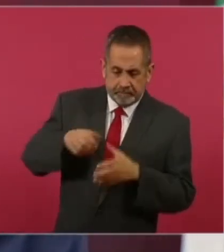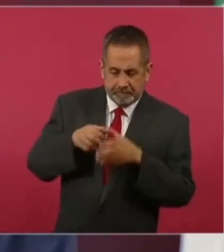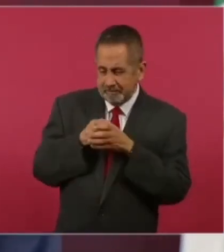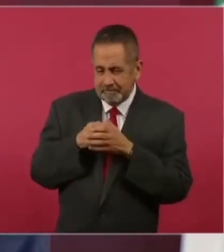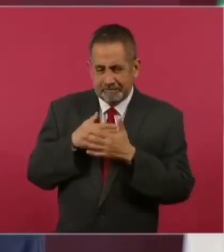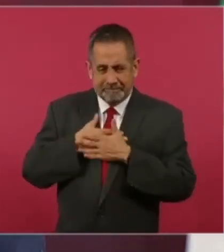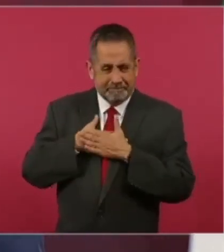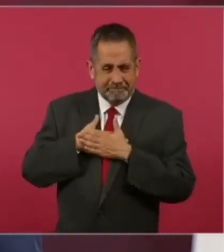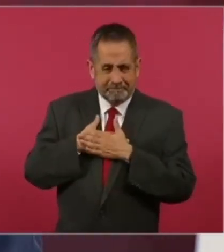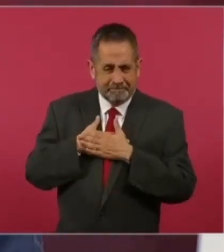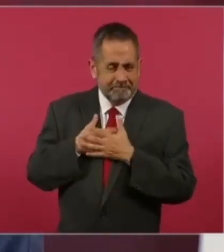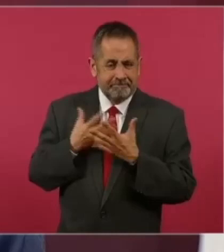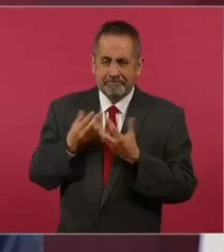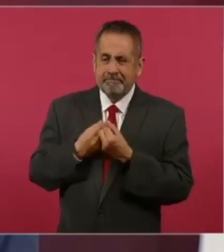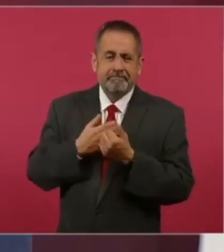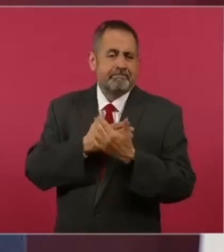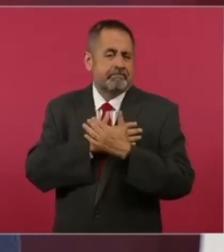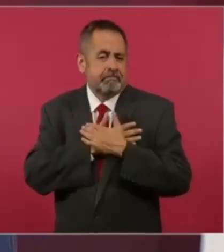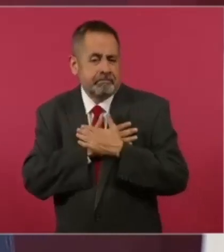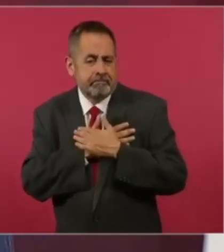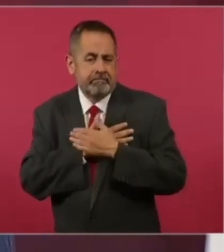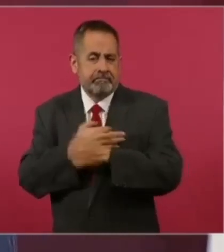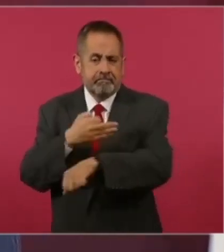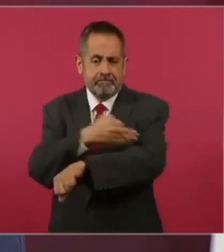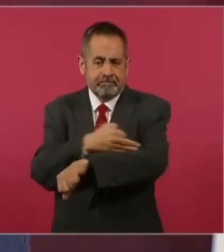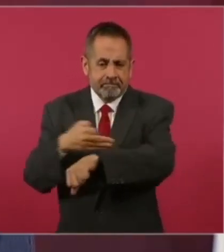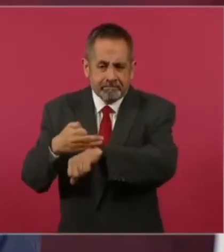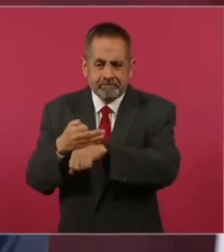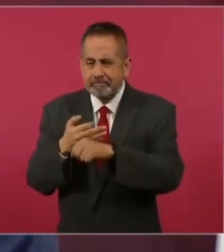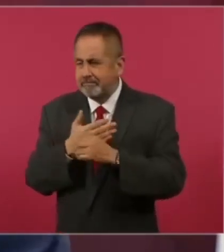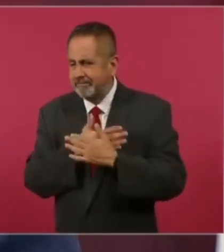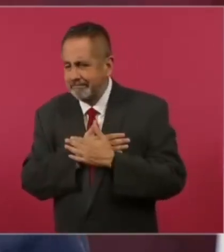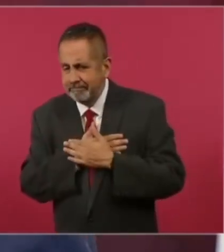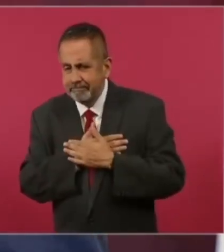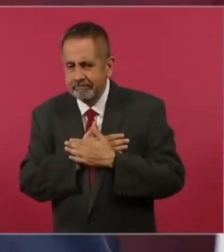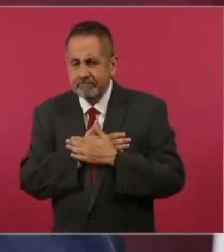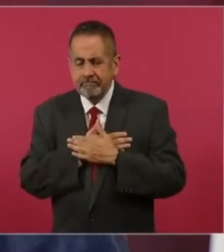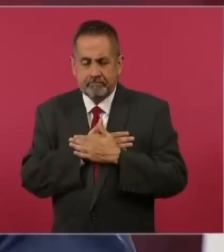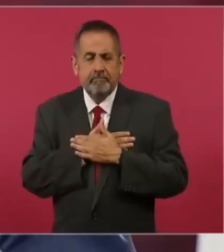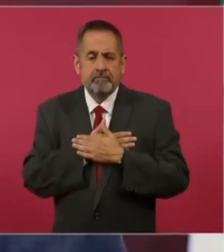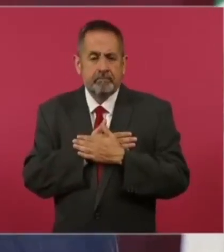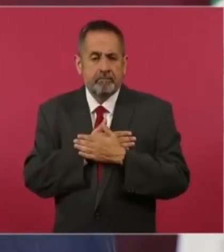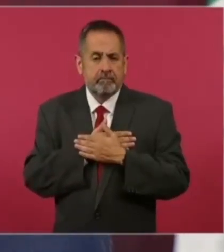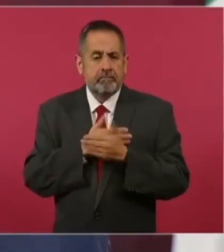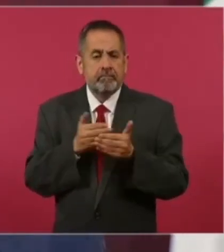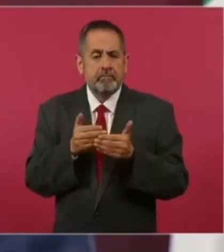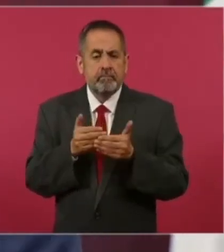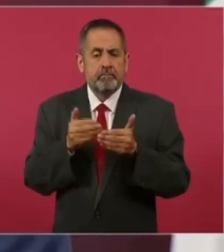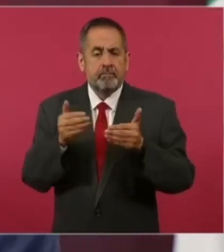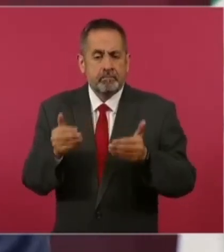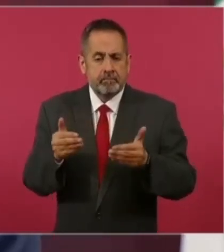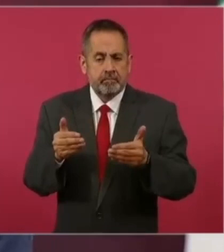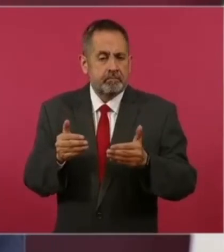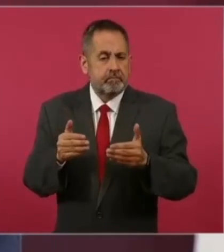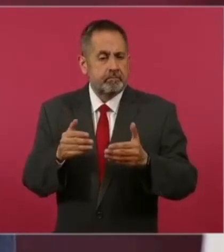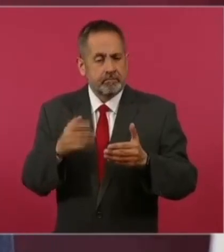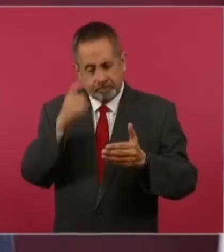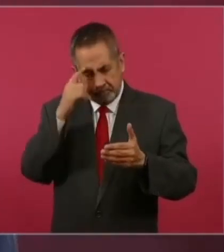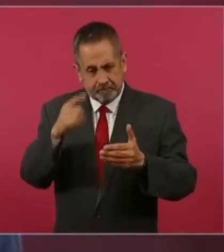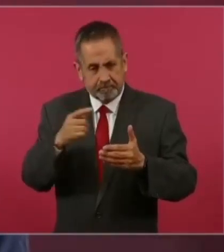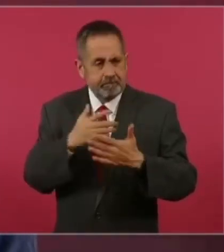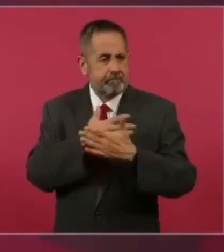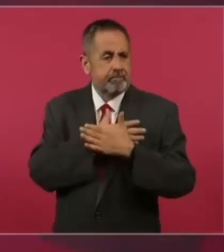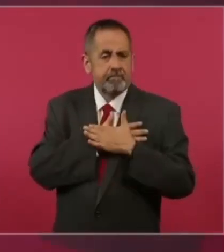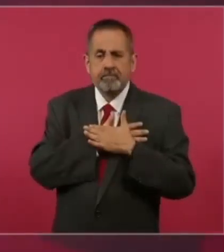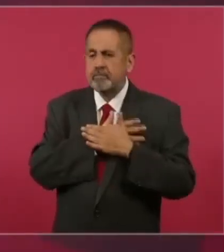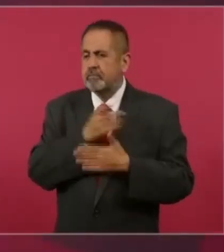cercano a nosotros, el amor a la familia, luego en otro círculo el